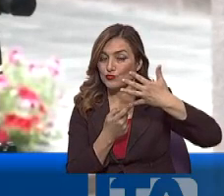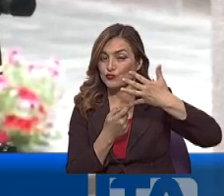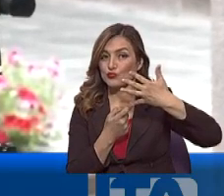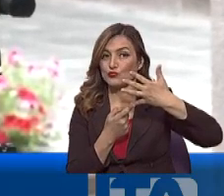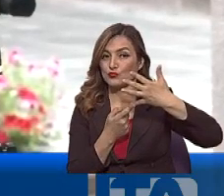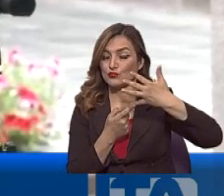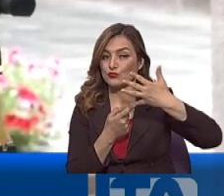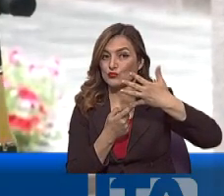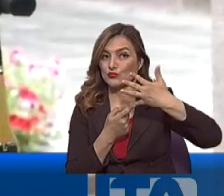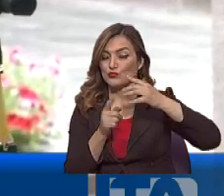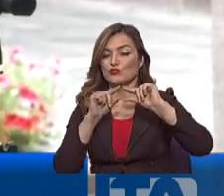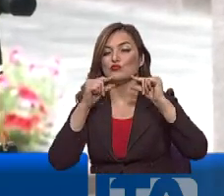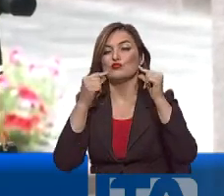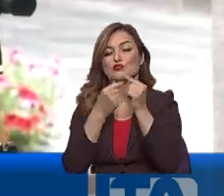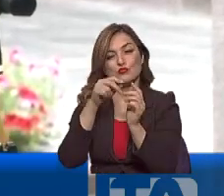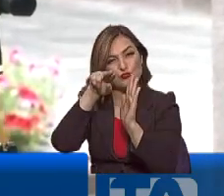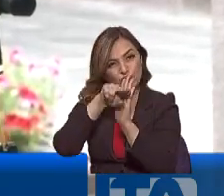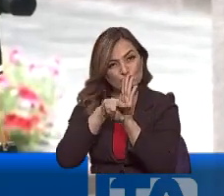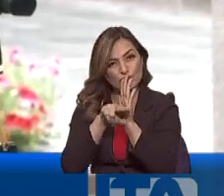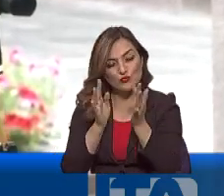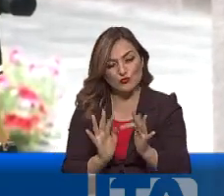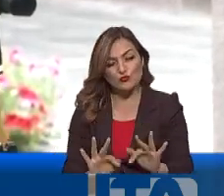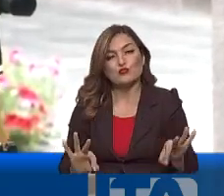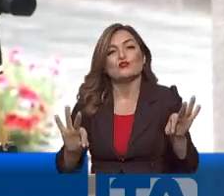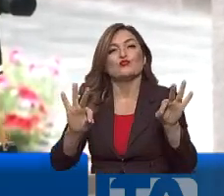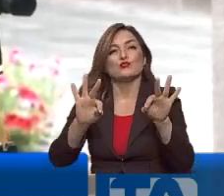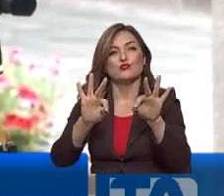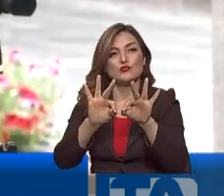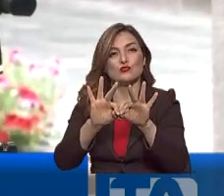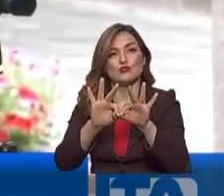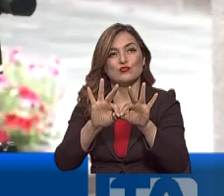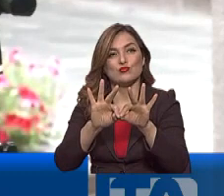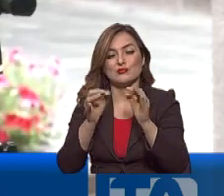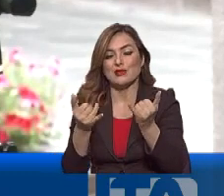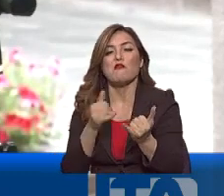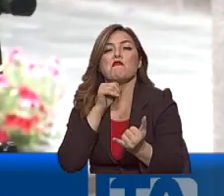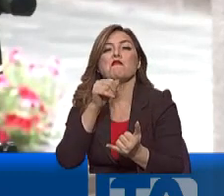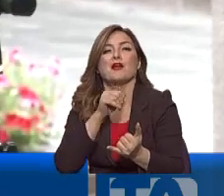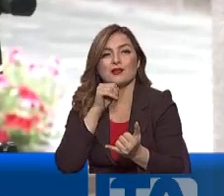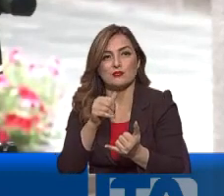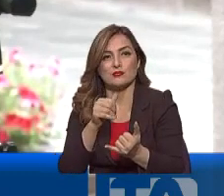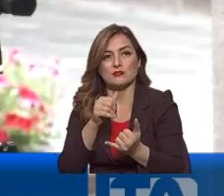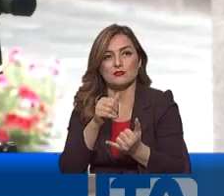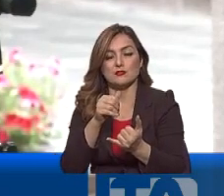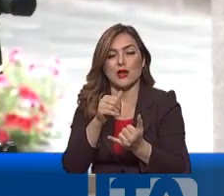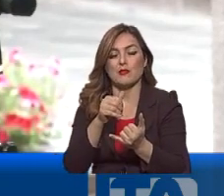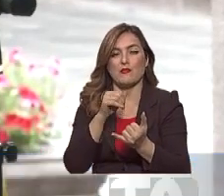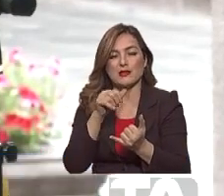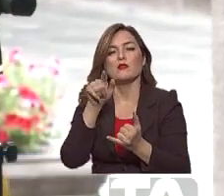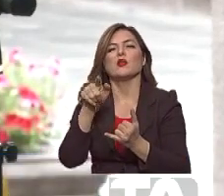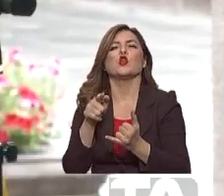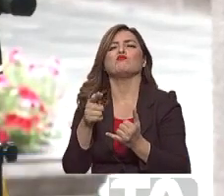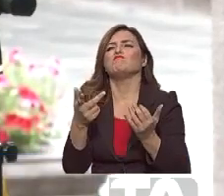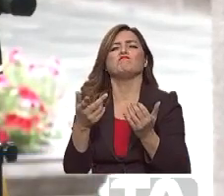es un conjunto de normas indispensables que no tenemos en este momento para garantizar una